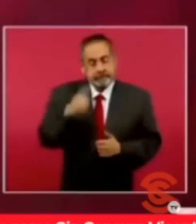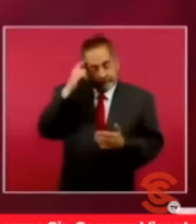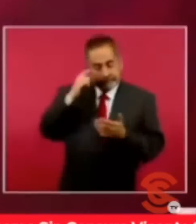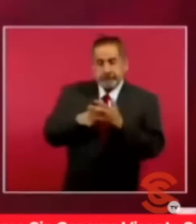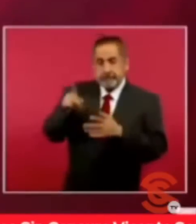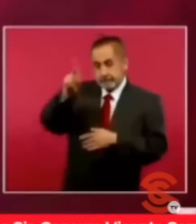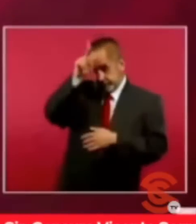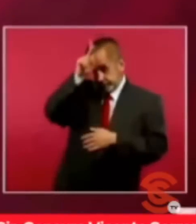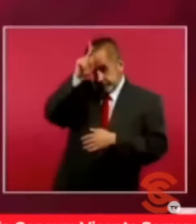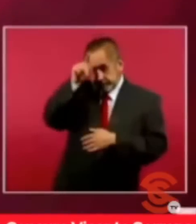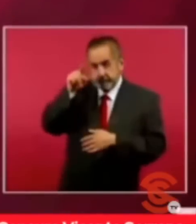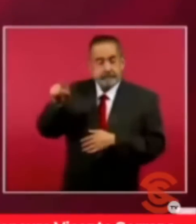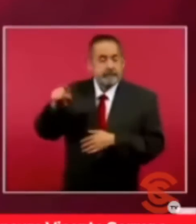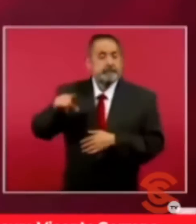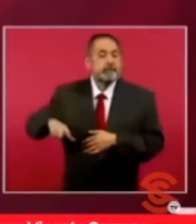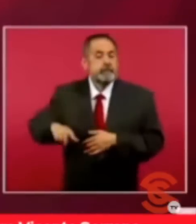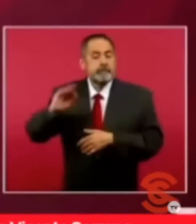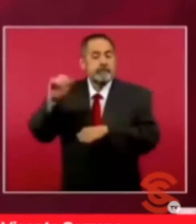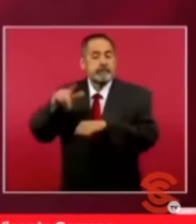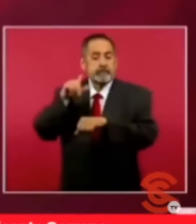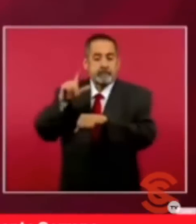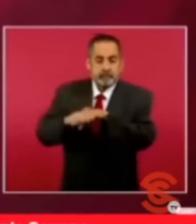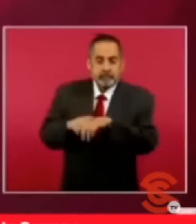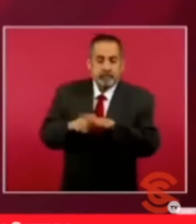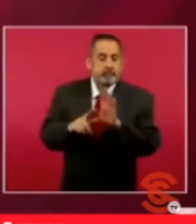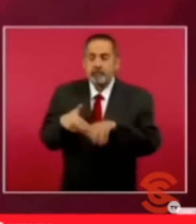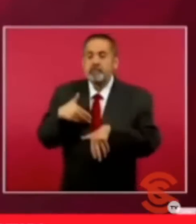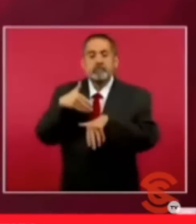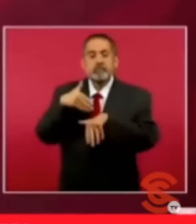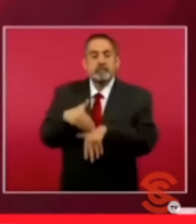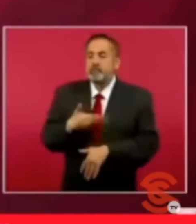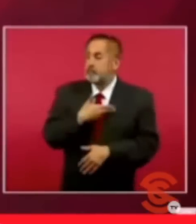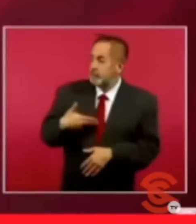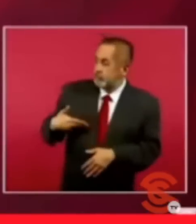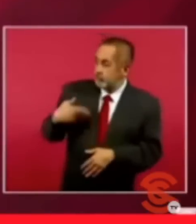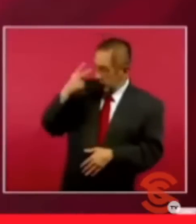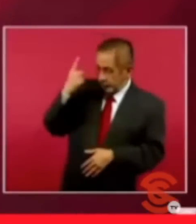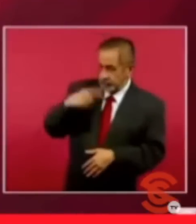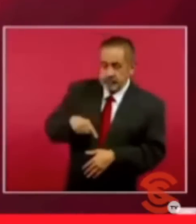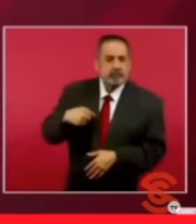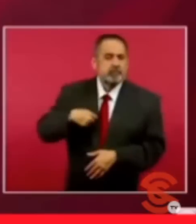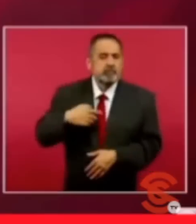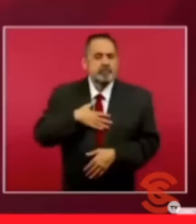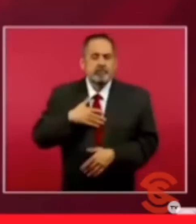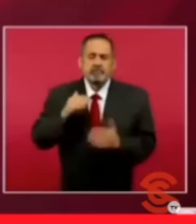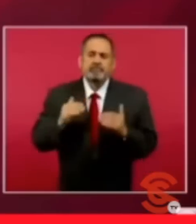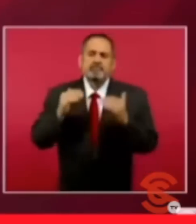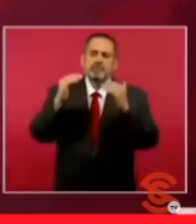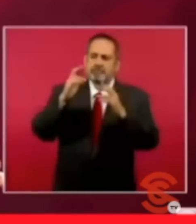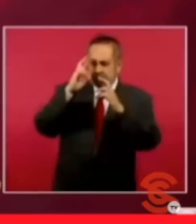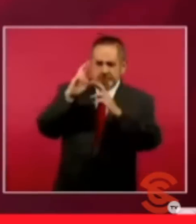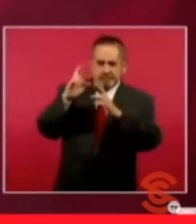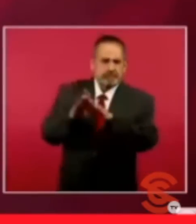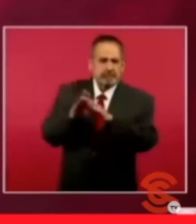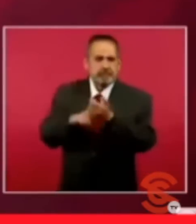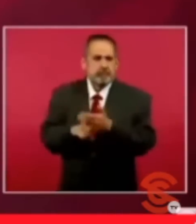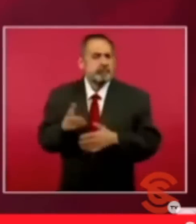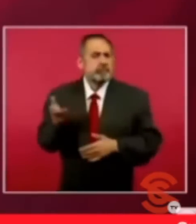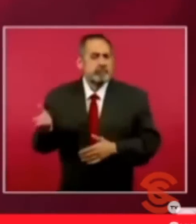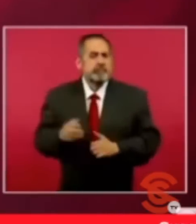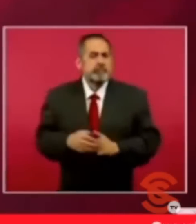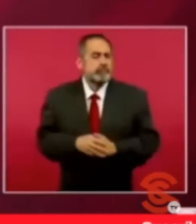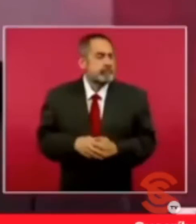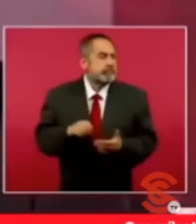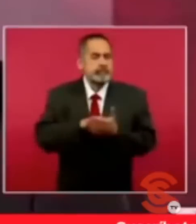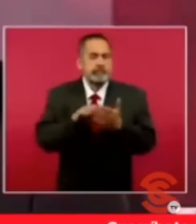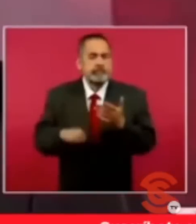Perú, pues el gobierno federal, cumpliendo una instrucción del presidente de la República, ha actuado con altura de miras. Aquí está,